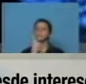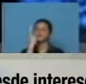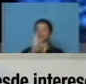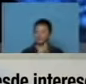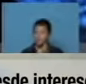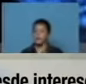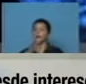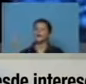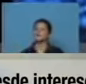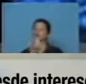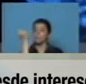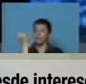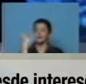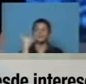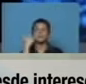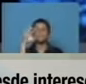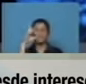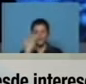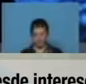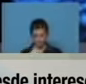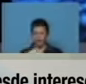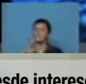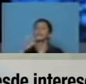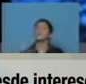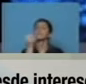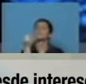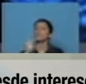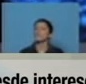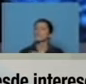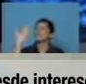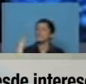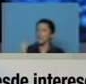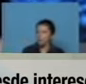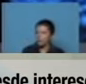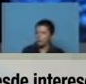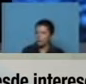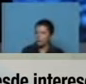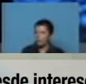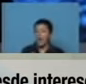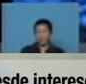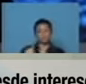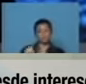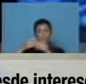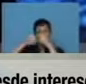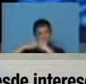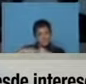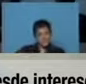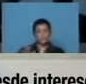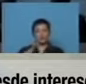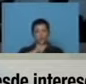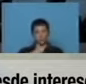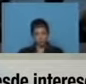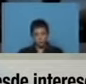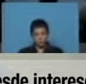la recuperación de YPF? ¿Cuándo se produce la recuperación de YPF? Cuando comenzamos a tener